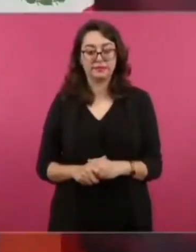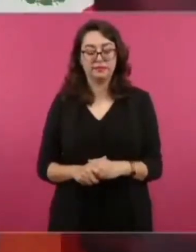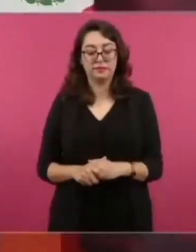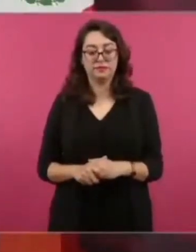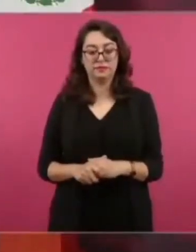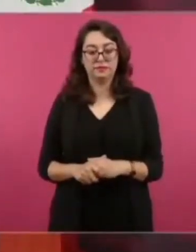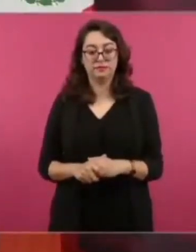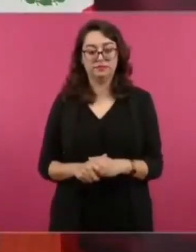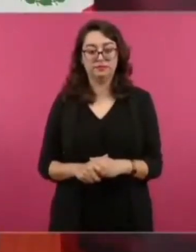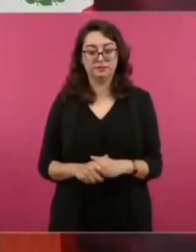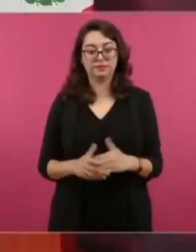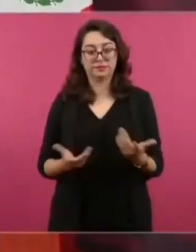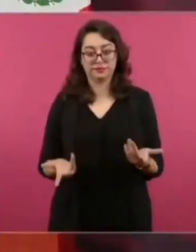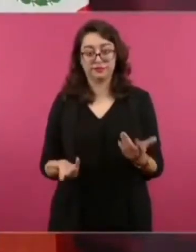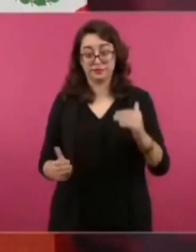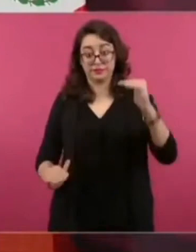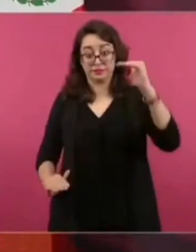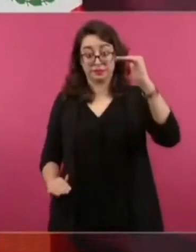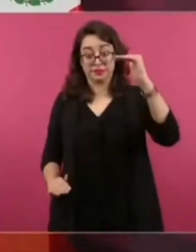veces menos.